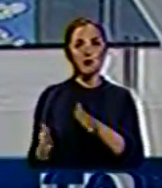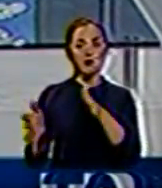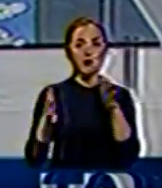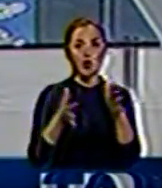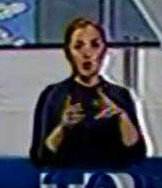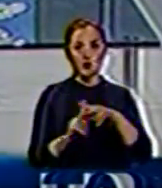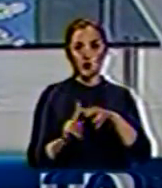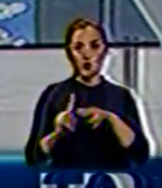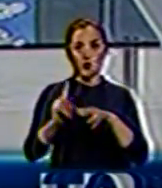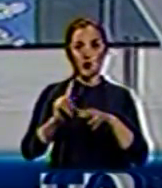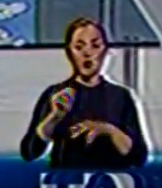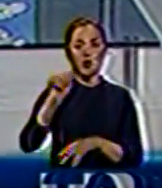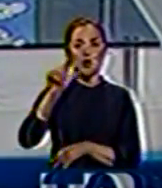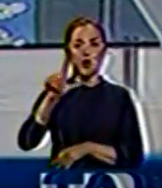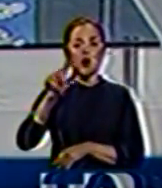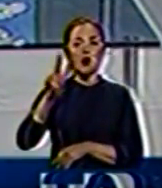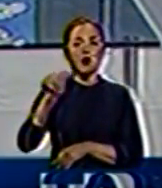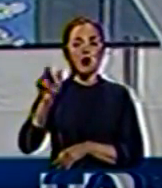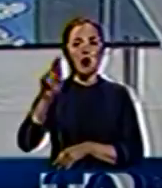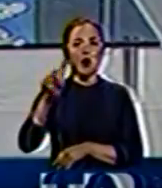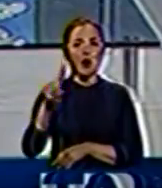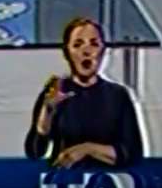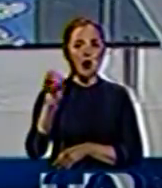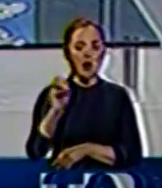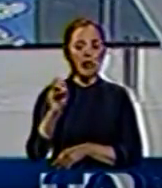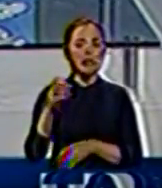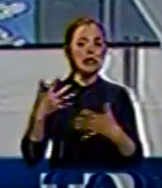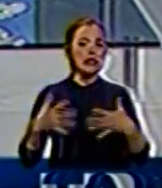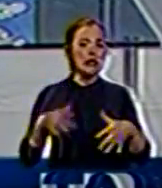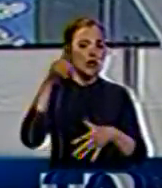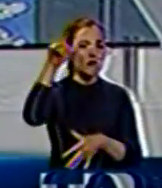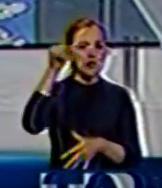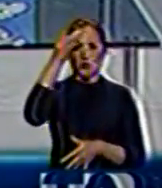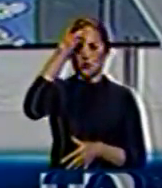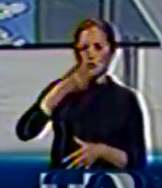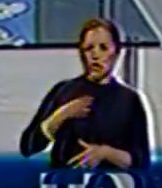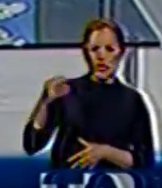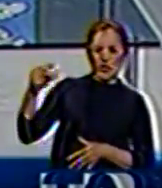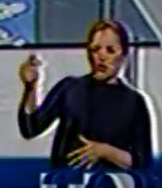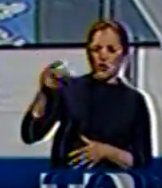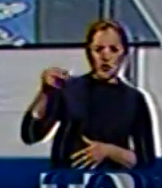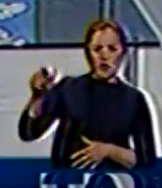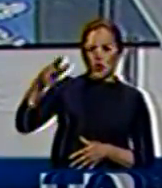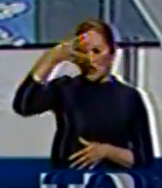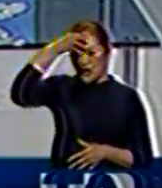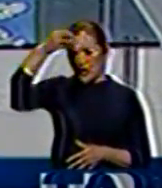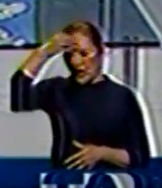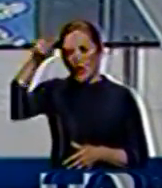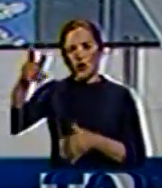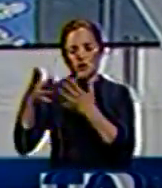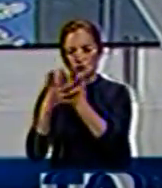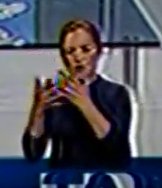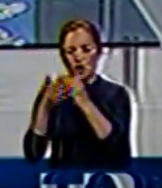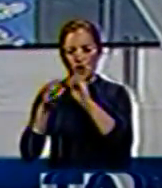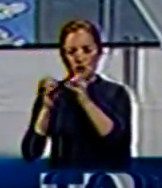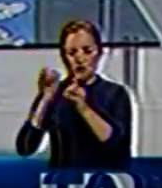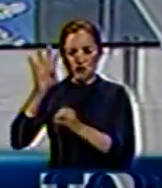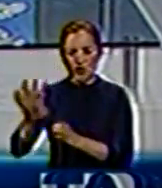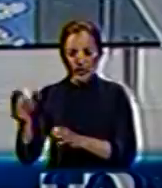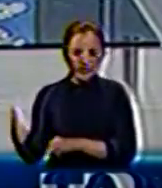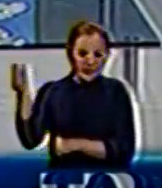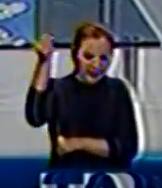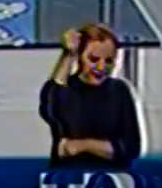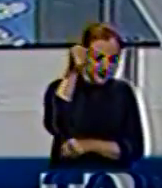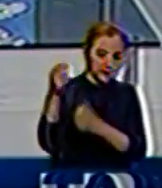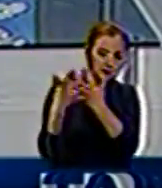La fuga de Fernando Alvarado del país generó acciones paralelas por parte del gobierno. Un supuesto informe de inteligencia motivó el traslado de Jorge Glass